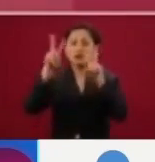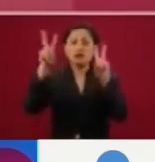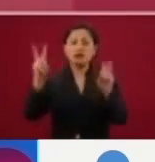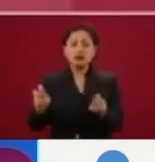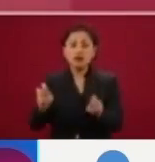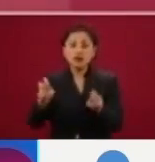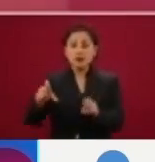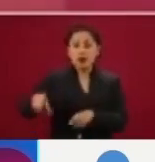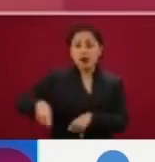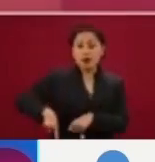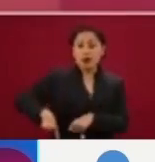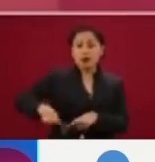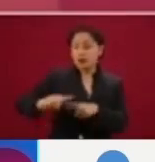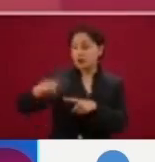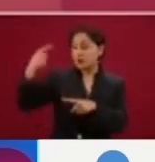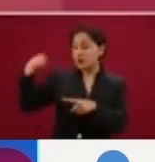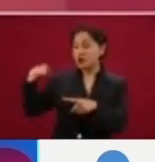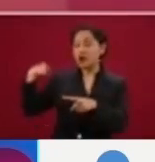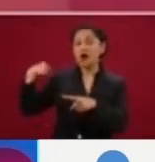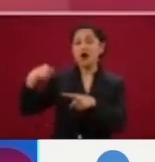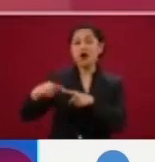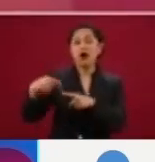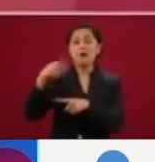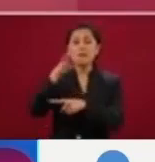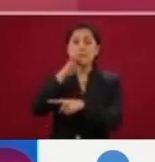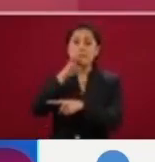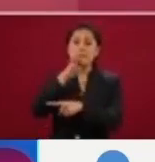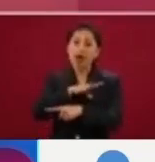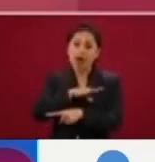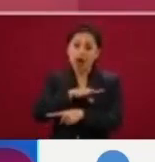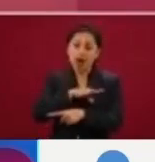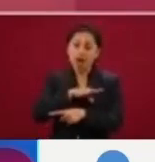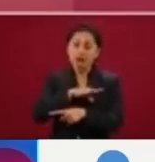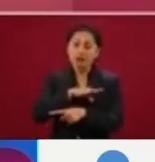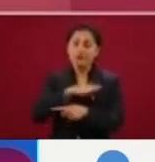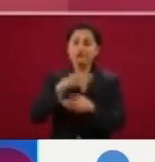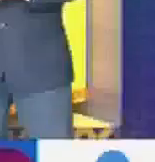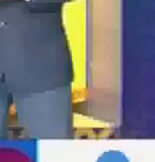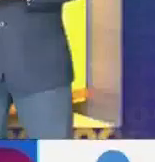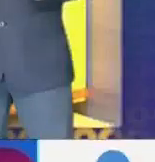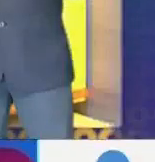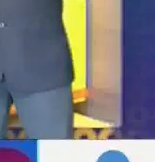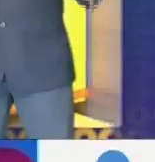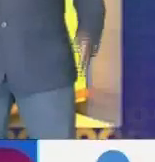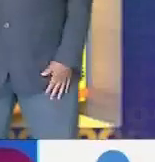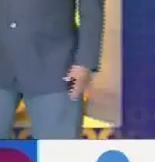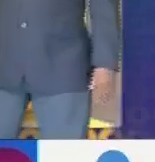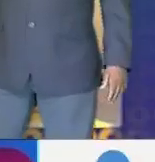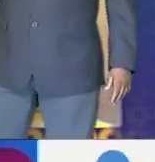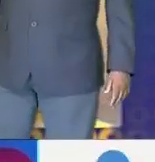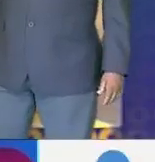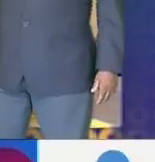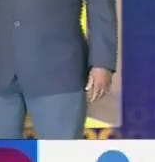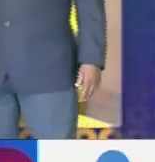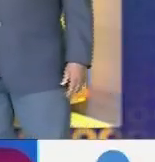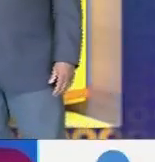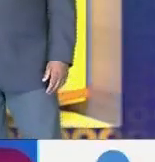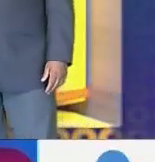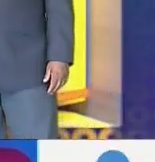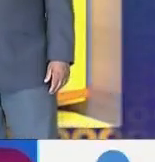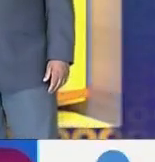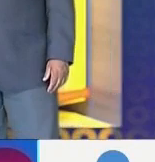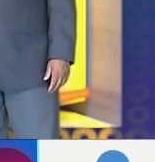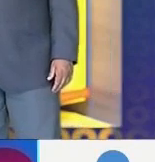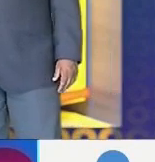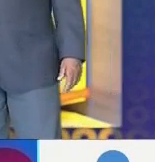que les importaba era el dinero. La opinión del